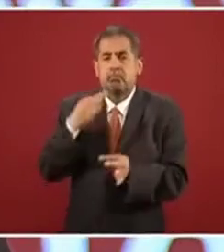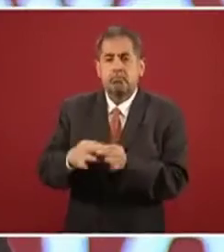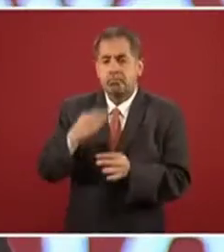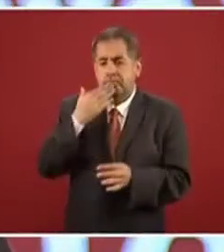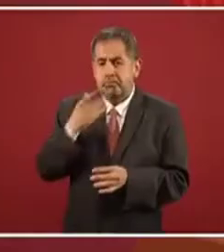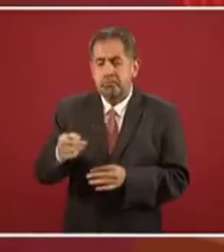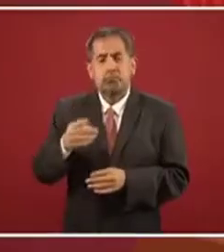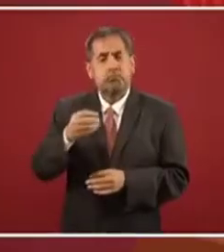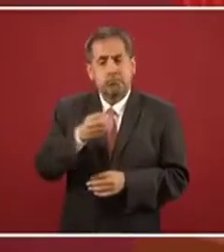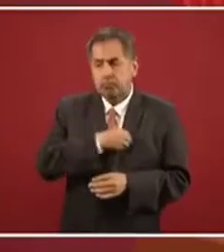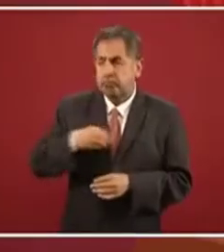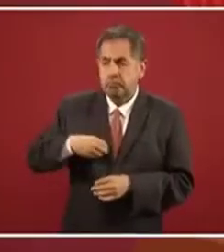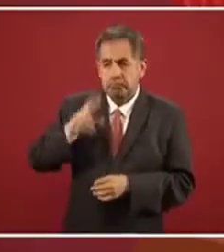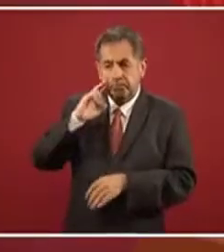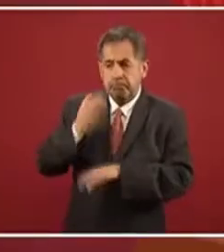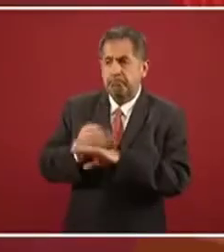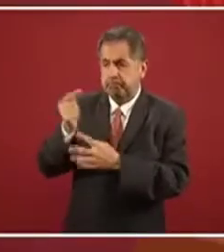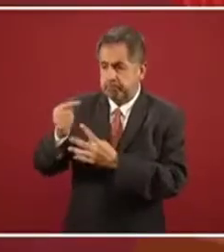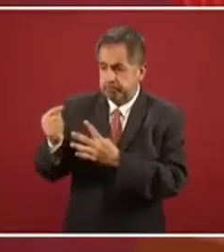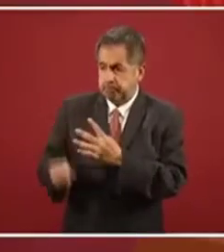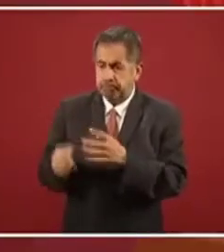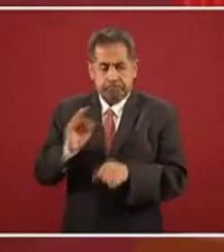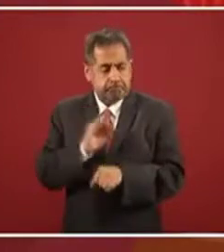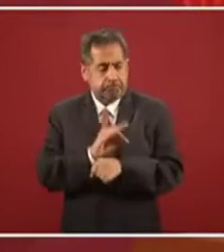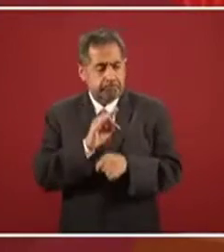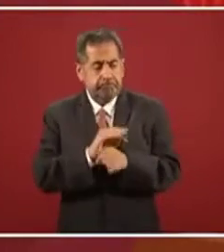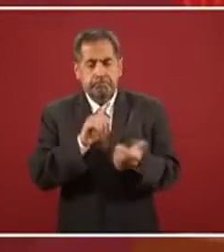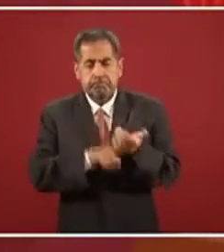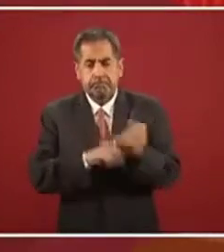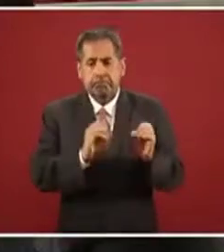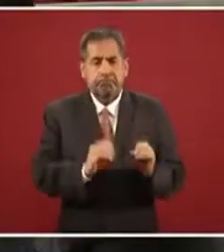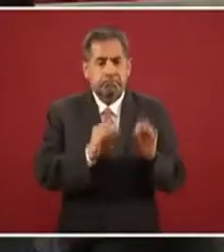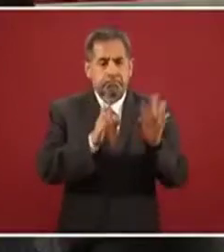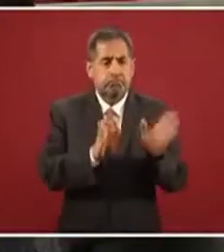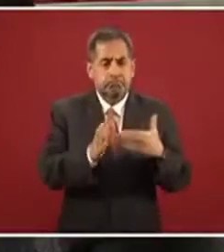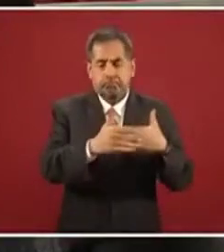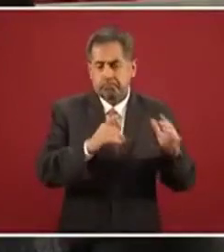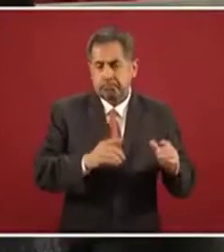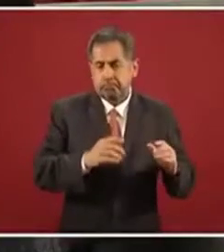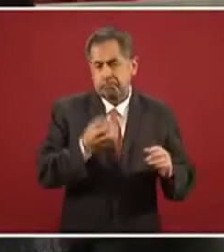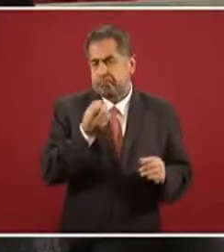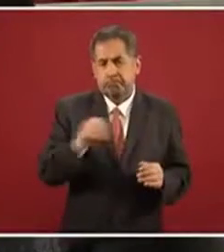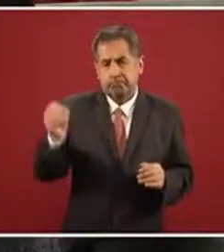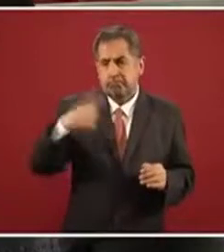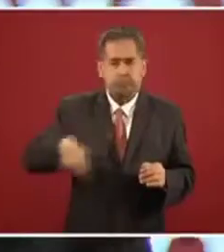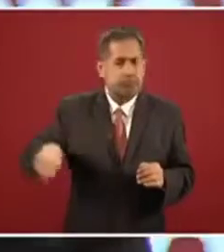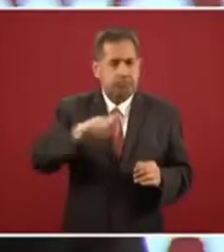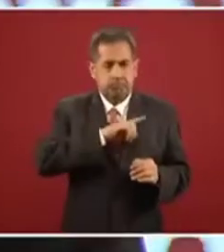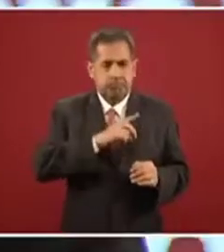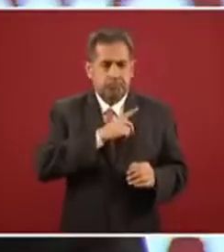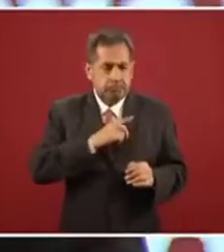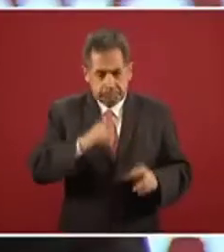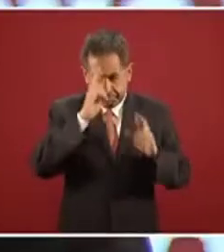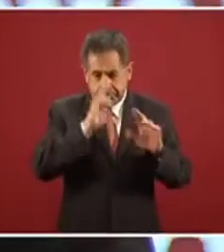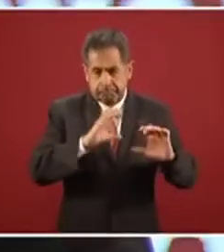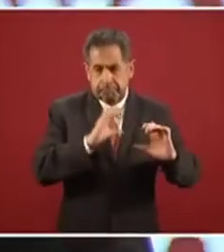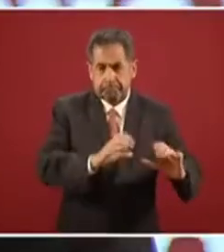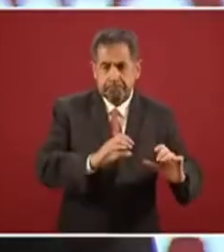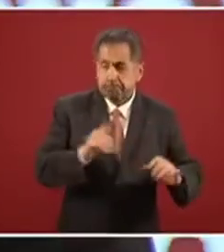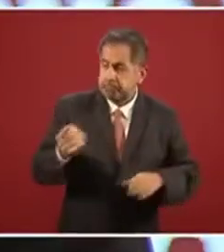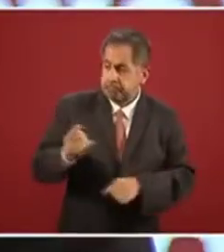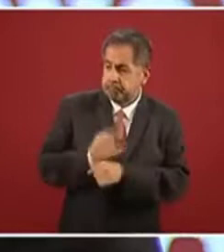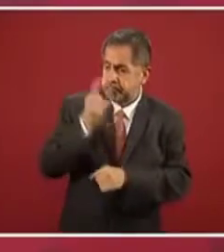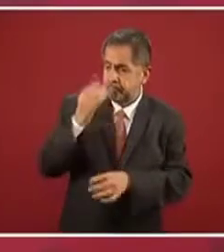las obligaciones a las que estamos todos, valga la redundancia, obligados todos los países del mundo respecto